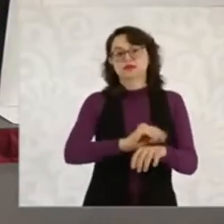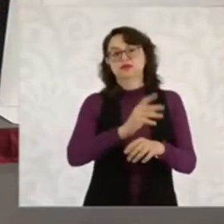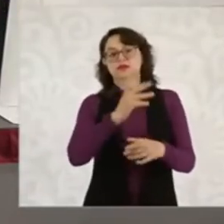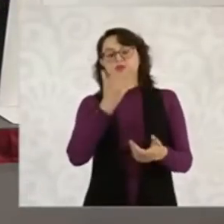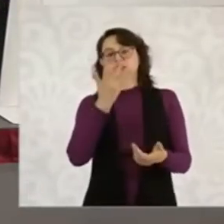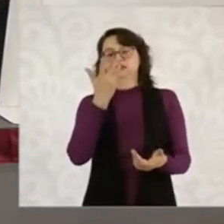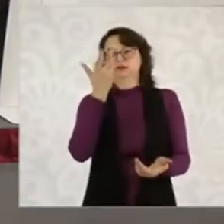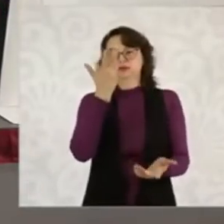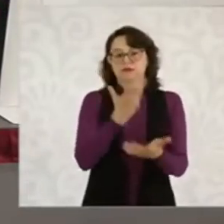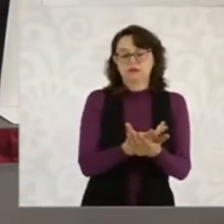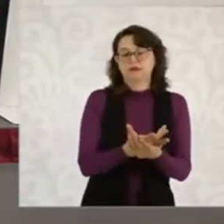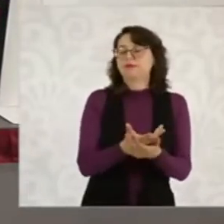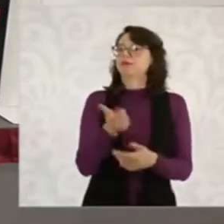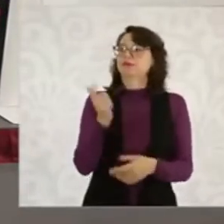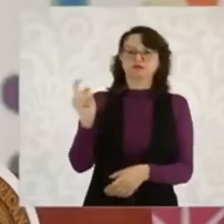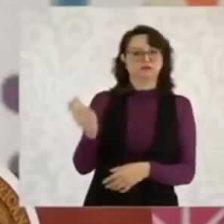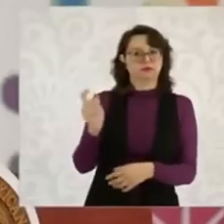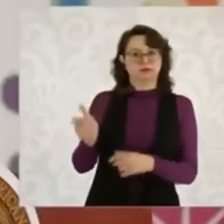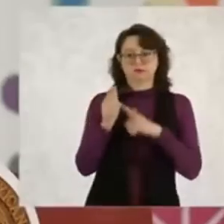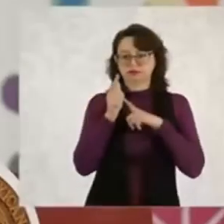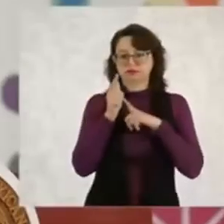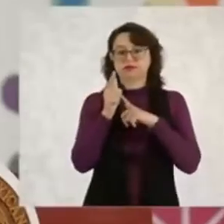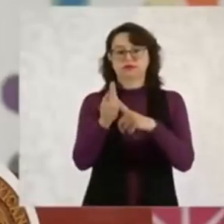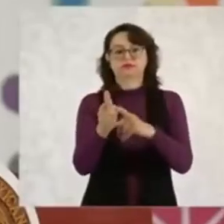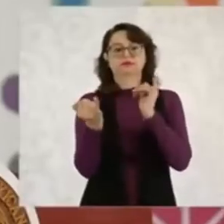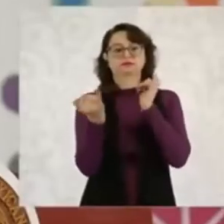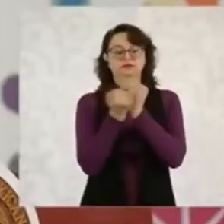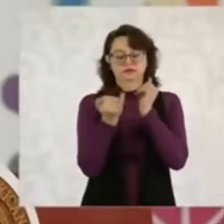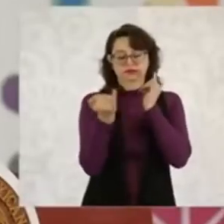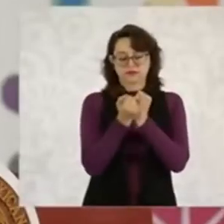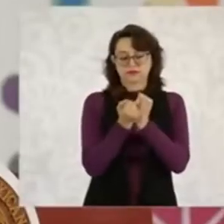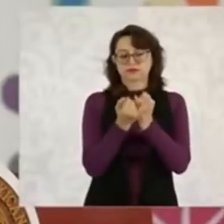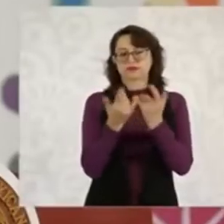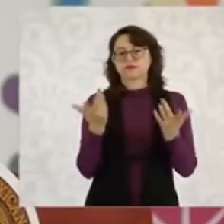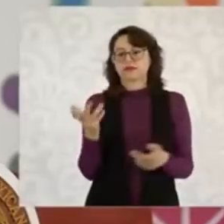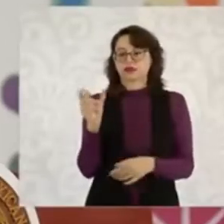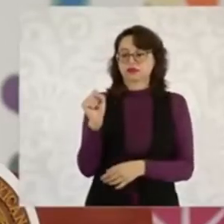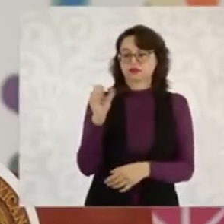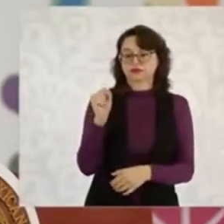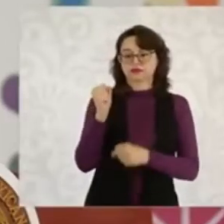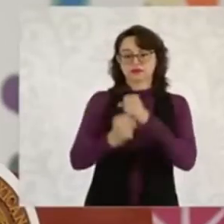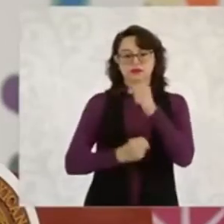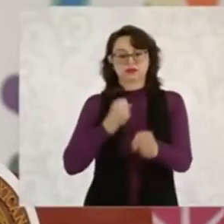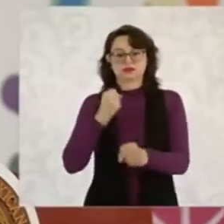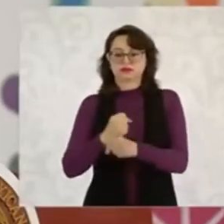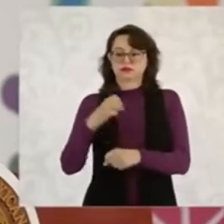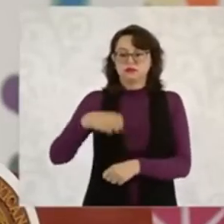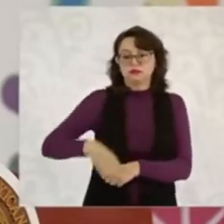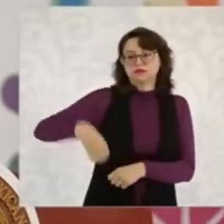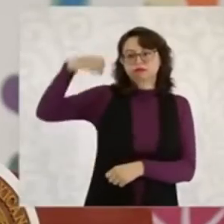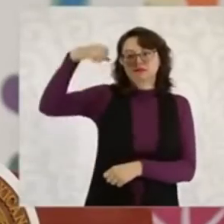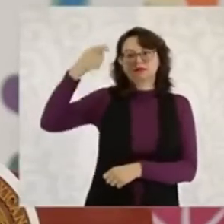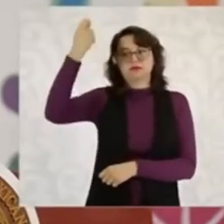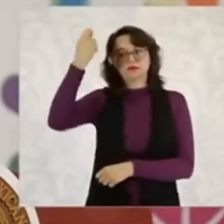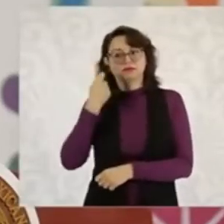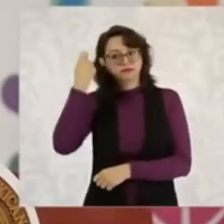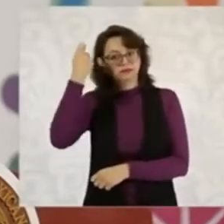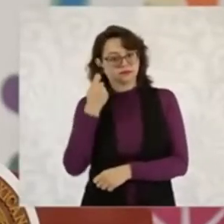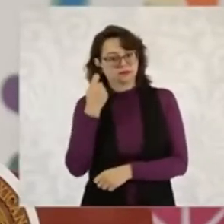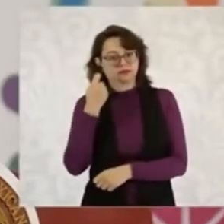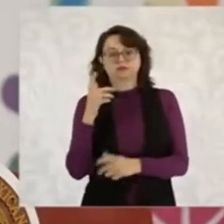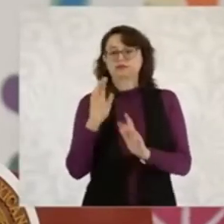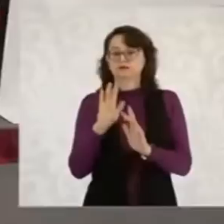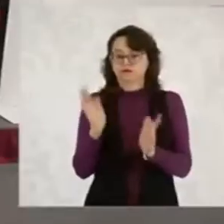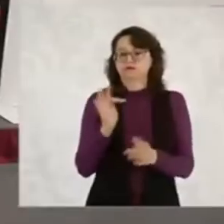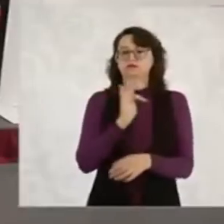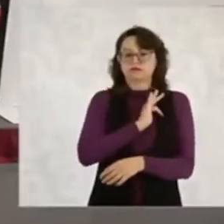sueldo. Otro de los seguros es el de cesantía en caso de edad avanzada y vejez. Esto, al llegar a la edad de